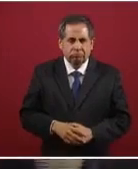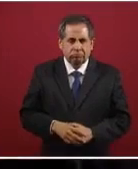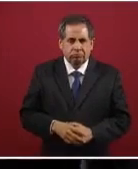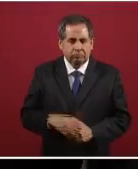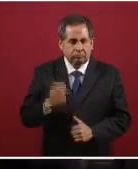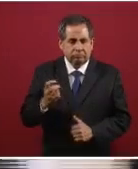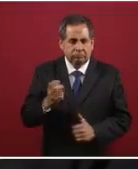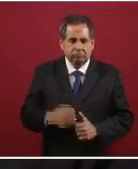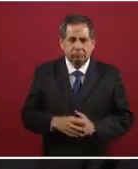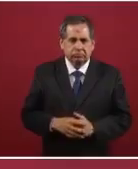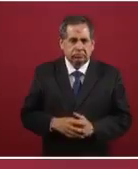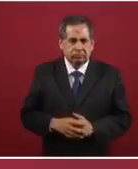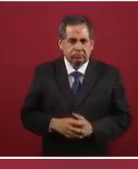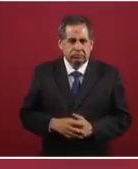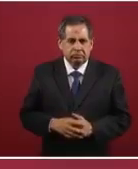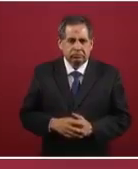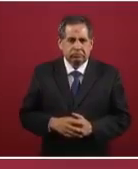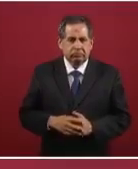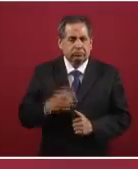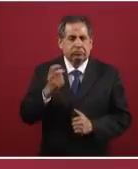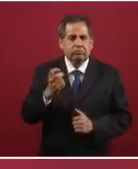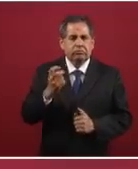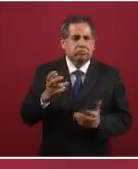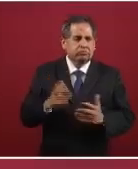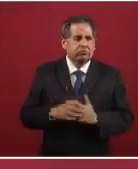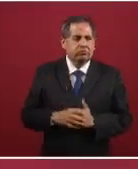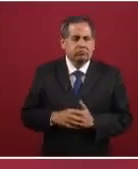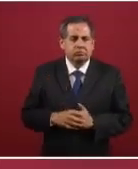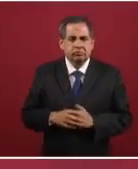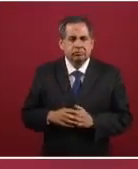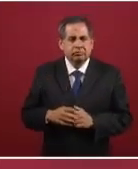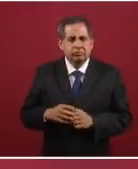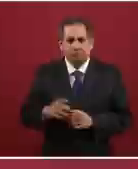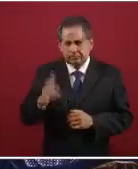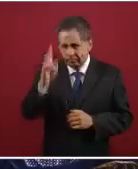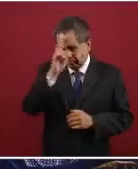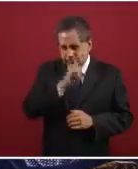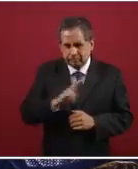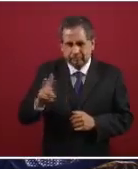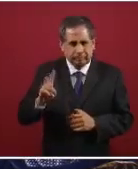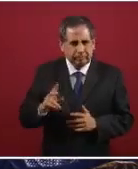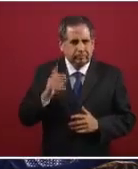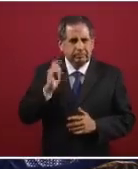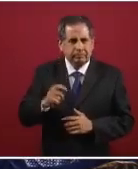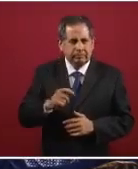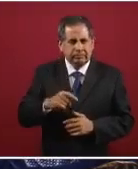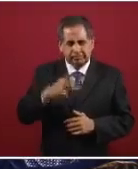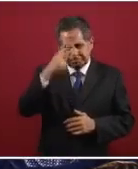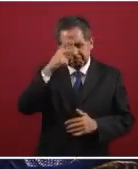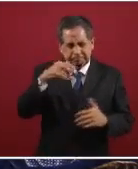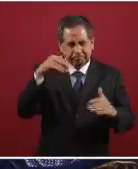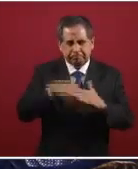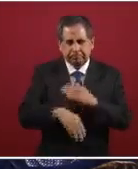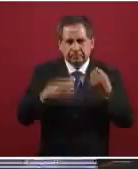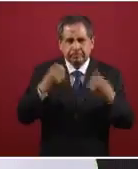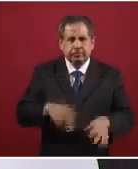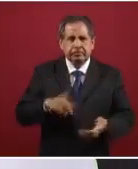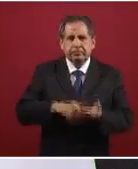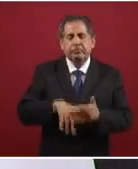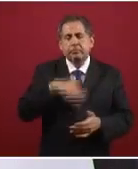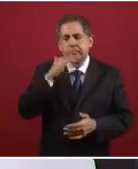Porque eso es lo que más ha dañado a México, la